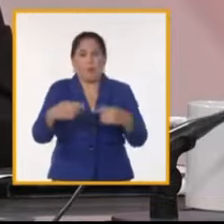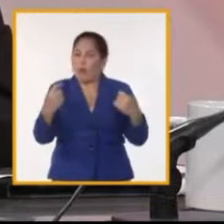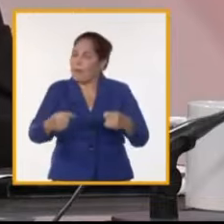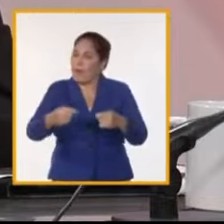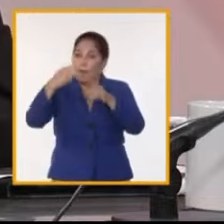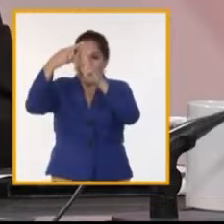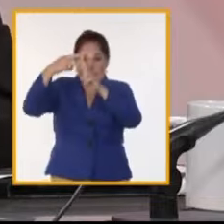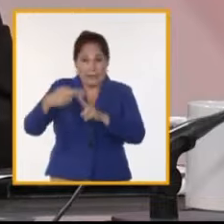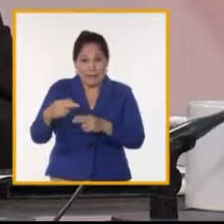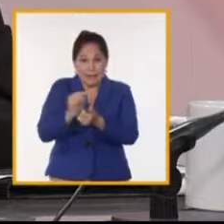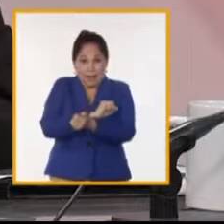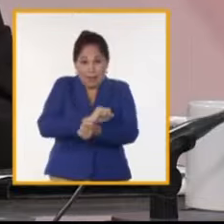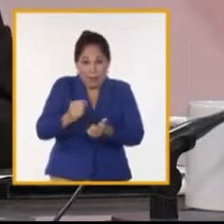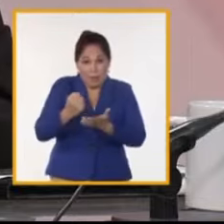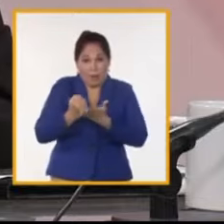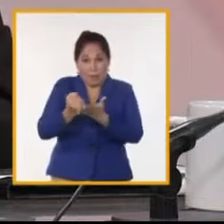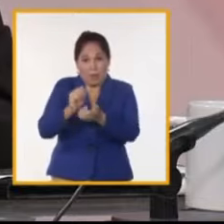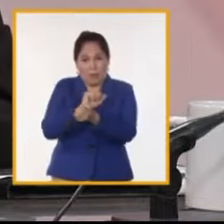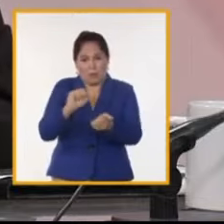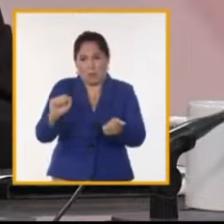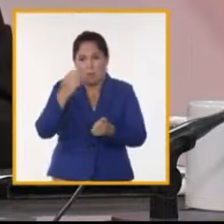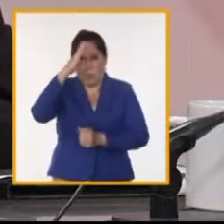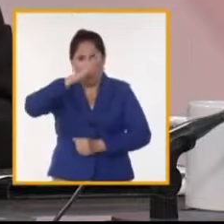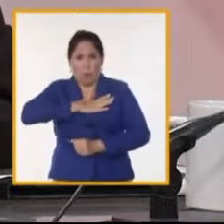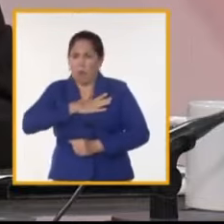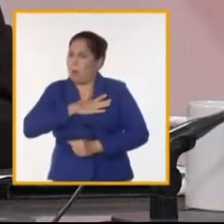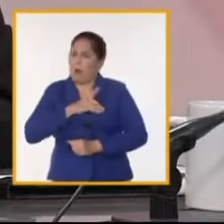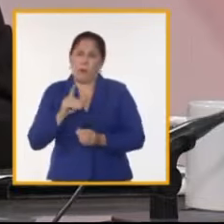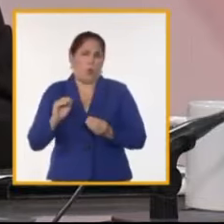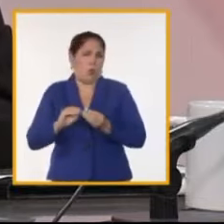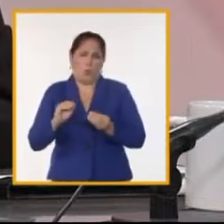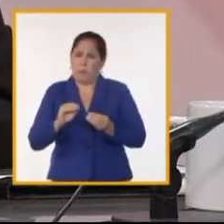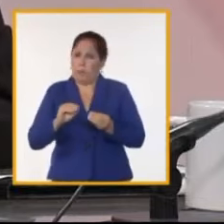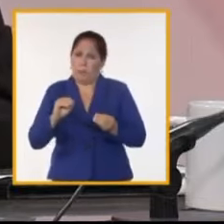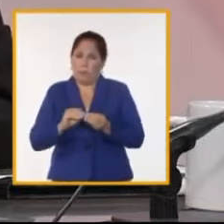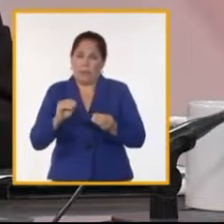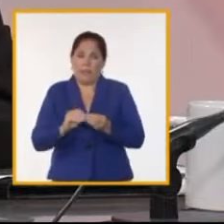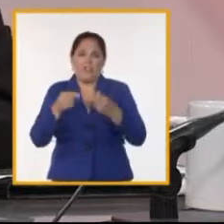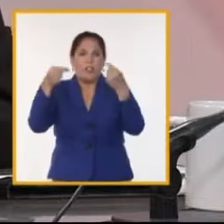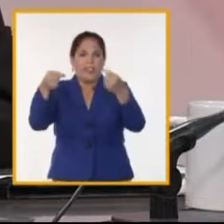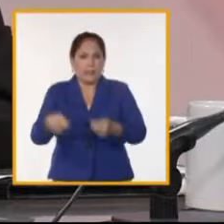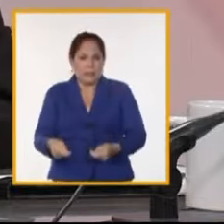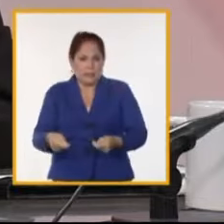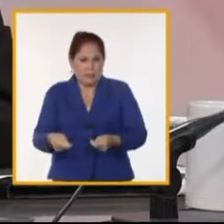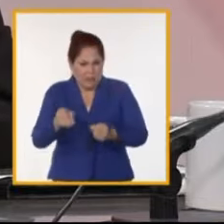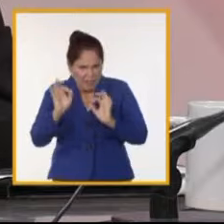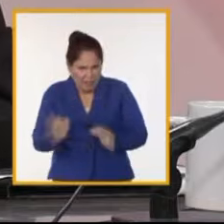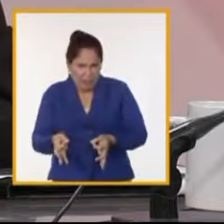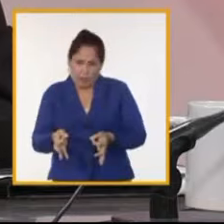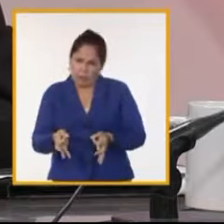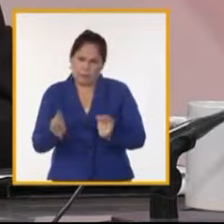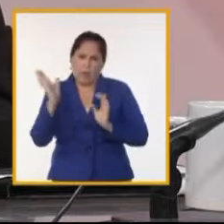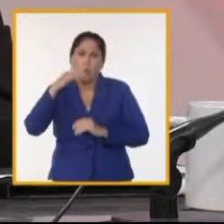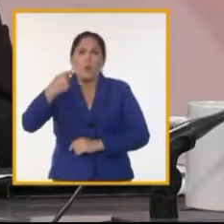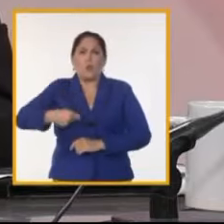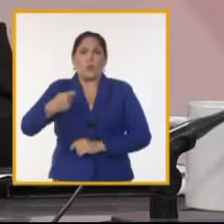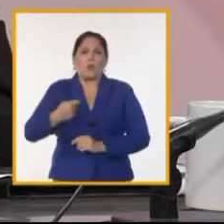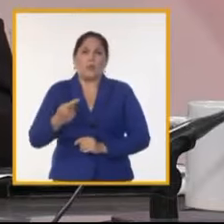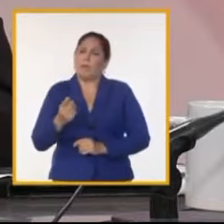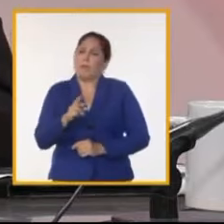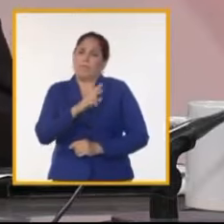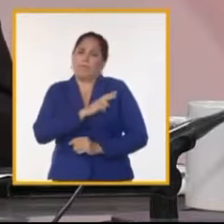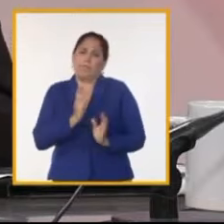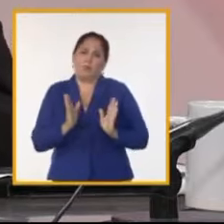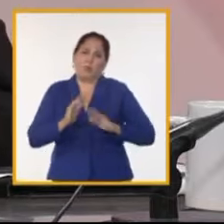Cuba de la lista de estados patrocinadores del terrorismo Internacional una designación que no tiene base fáctica ni jurídica pero que hace